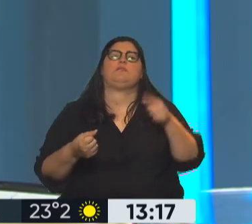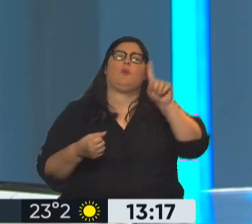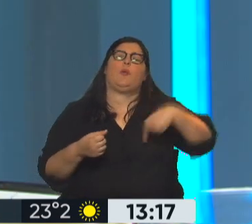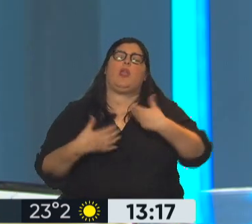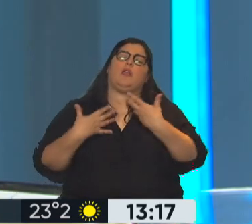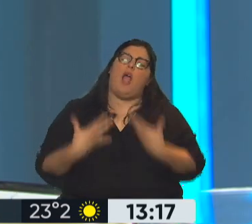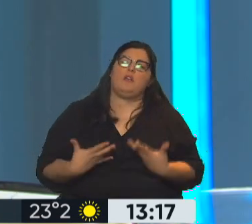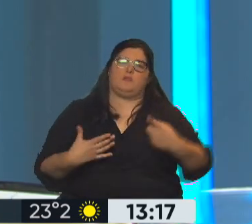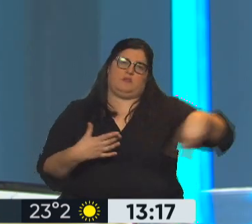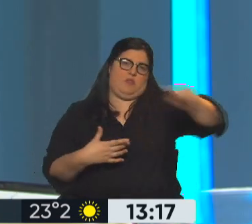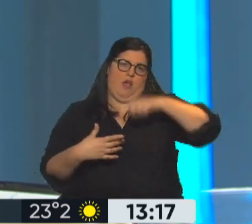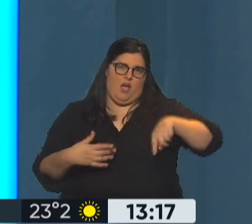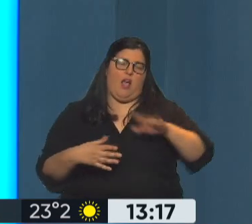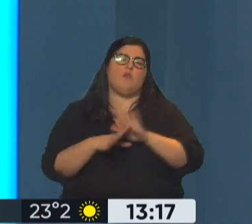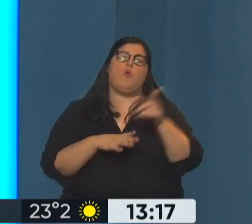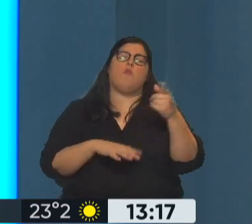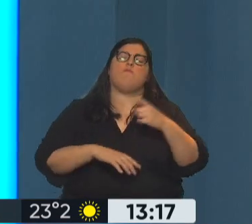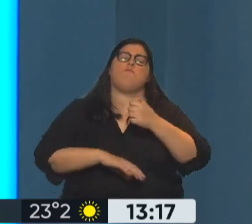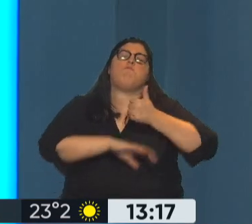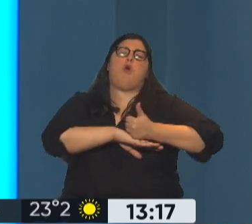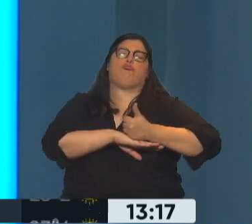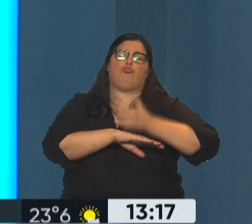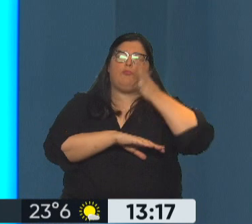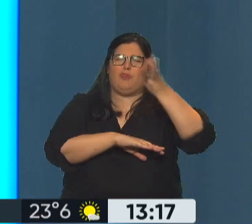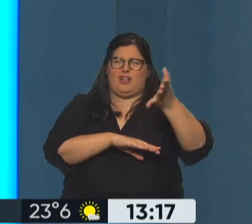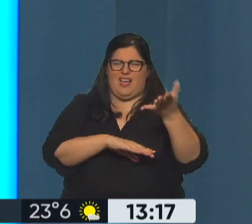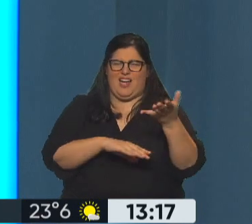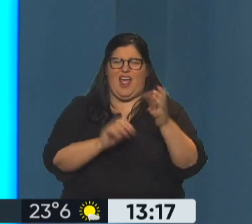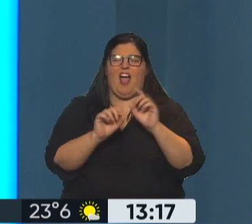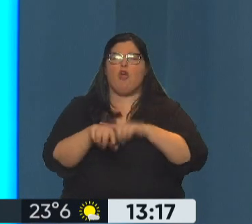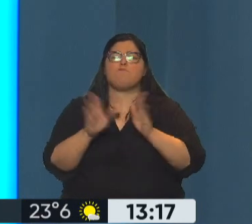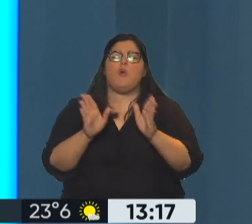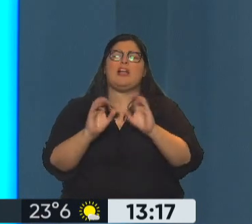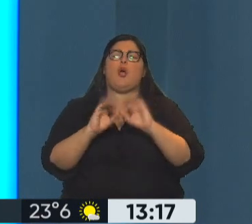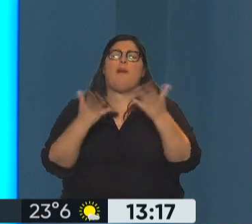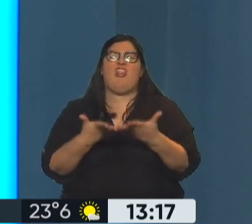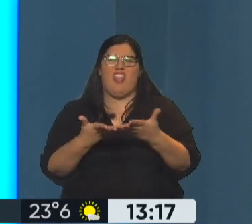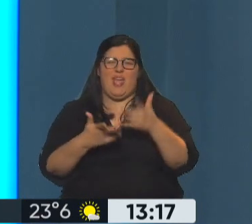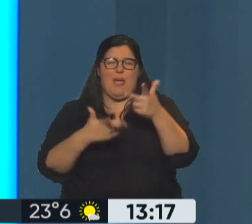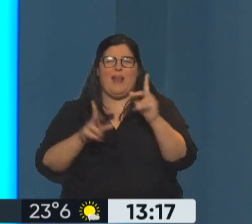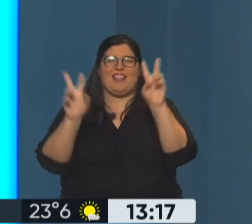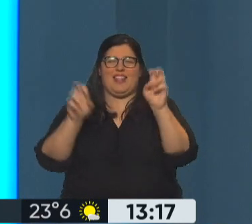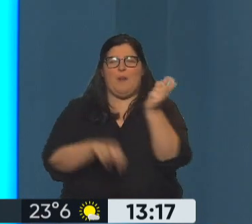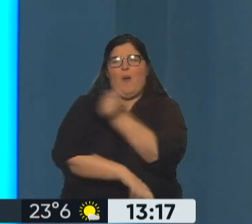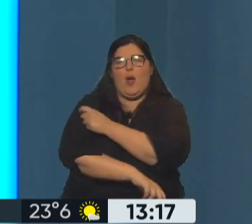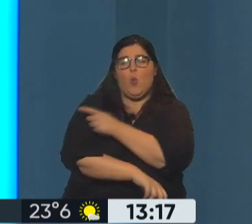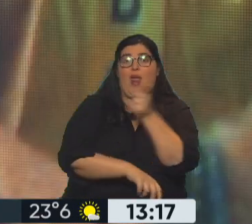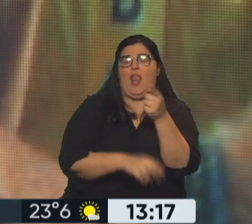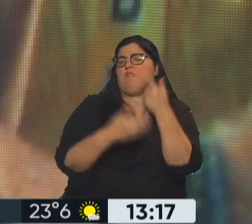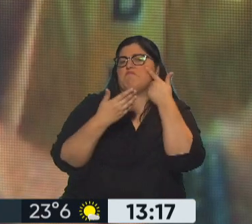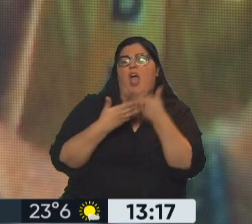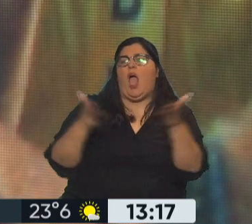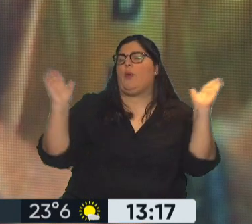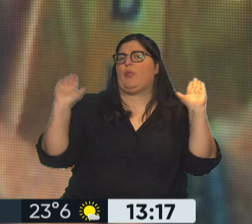sus posturas muy exageradas, como fue el tema de la pandemia, ¿no? Que mencionaba ahí con las vacunas. Él era totalmente